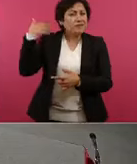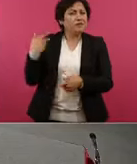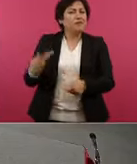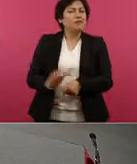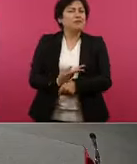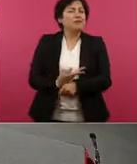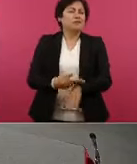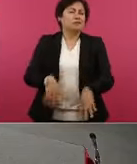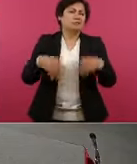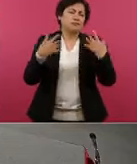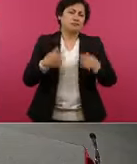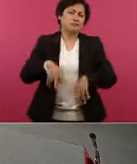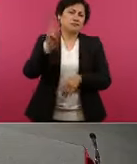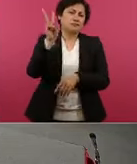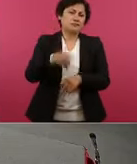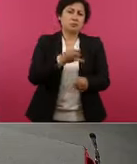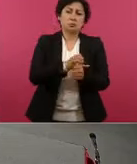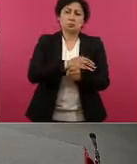tremendas.